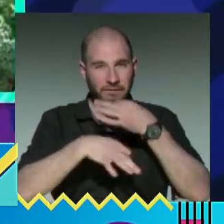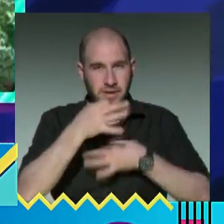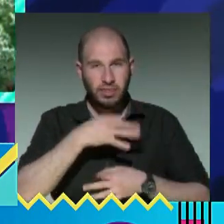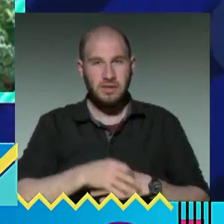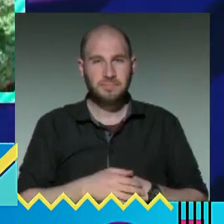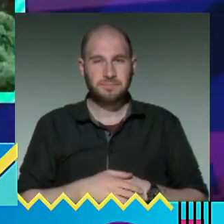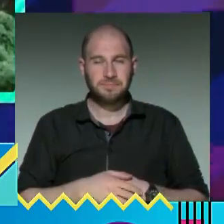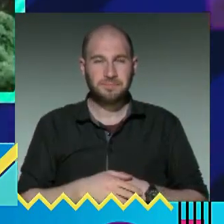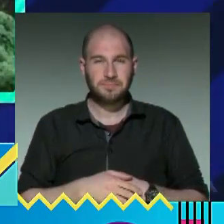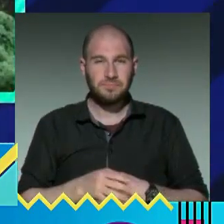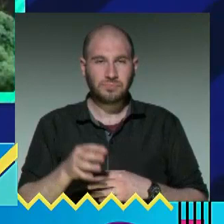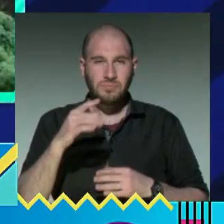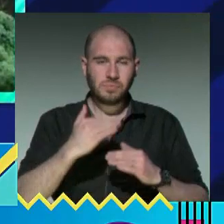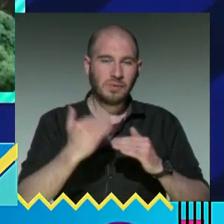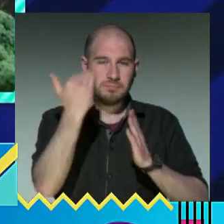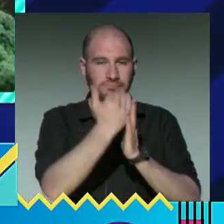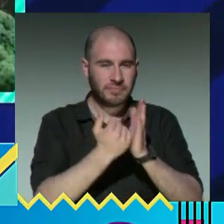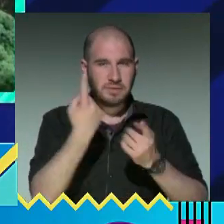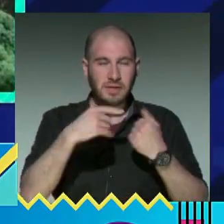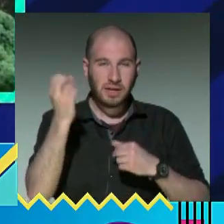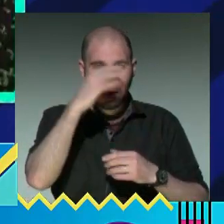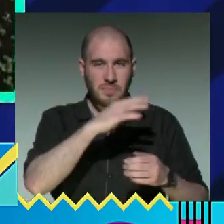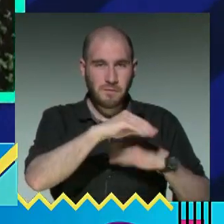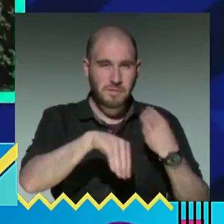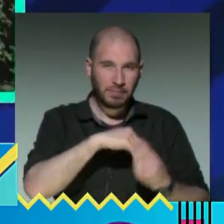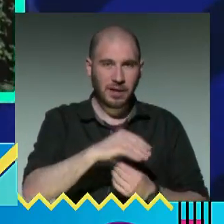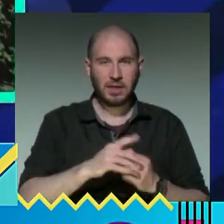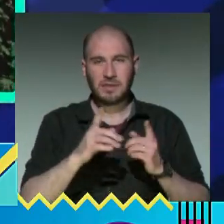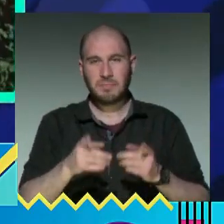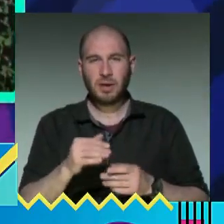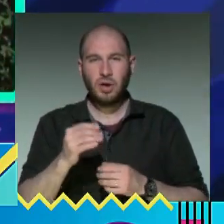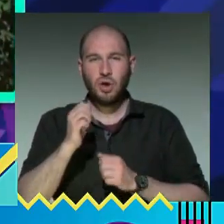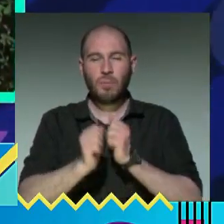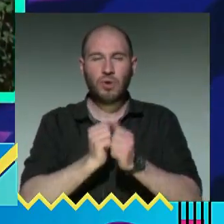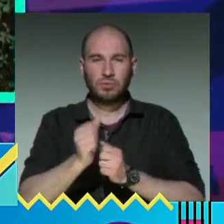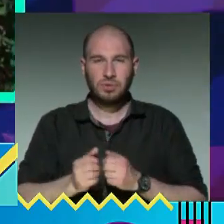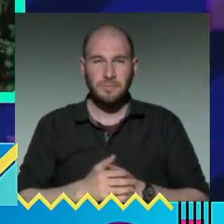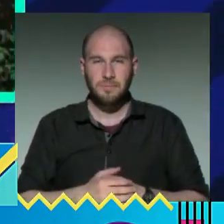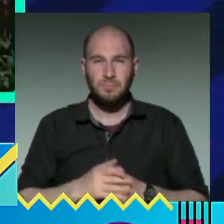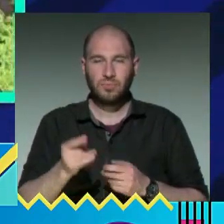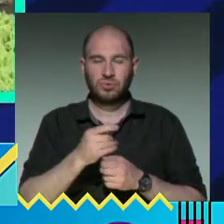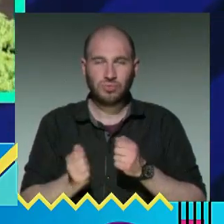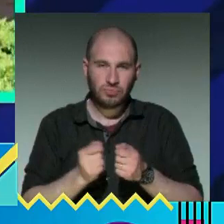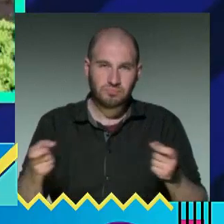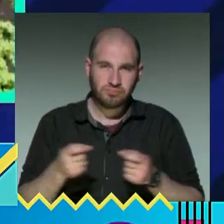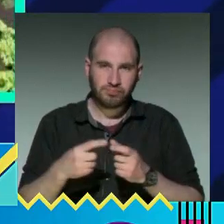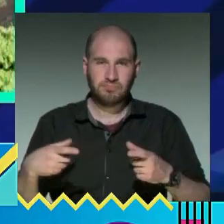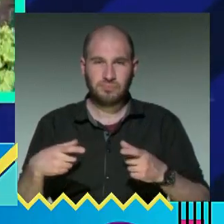esto en todas las escalas, desde la agricultura familiar hasta productores más pequeños y